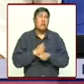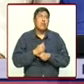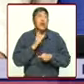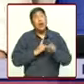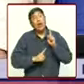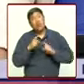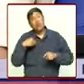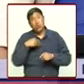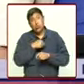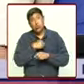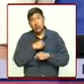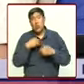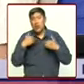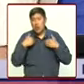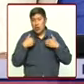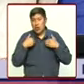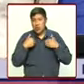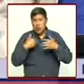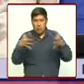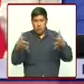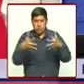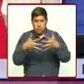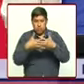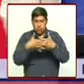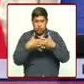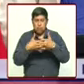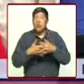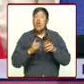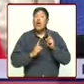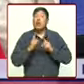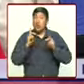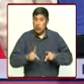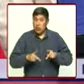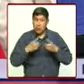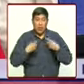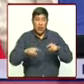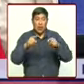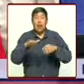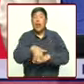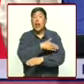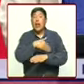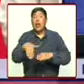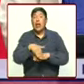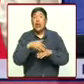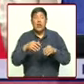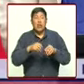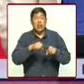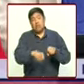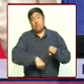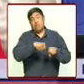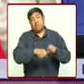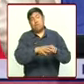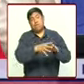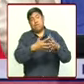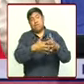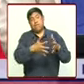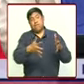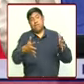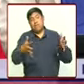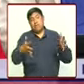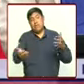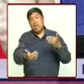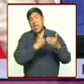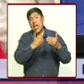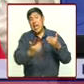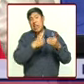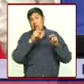Algunos de nosotros juntamos con refugio antibomba. Hay gente que está en la calle. Lo primero que hay que hacer es salir a la calle, abrir las puertas del edificio para que la gente entre,